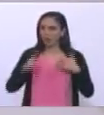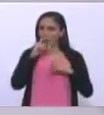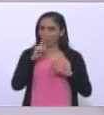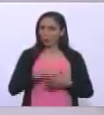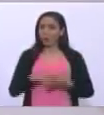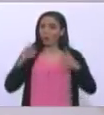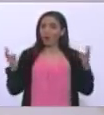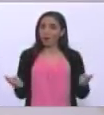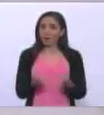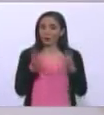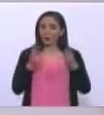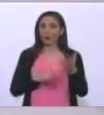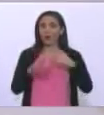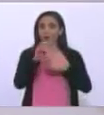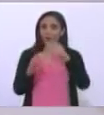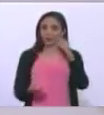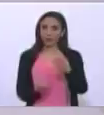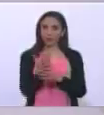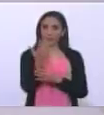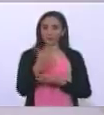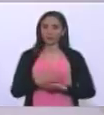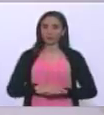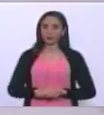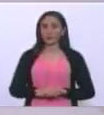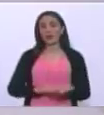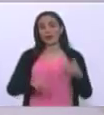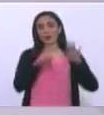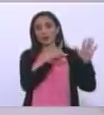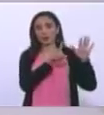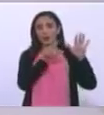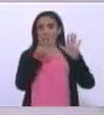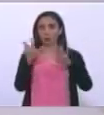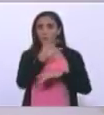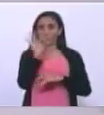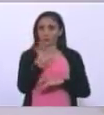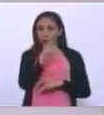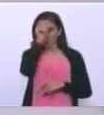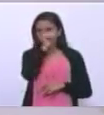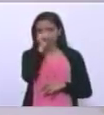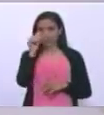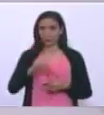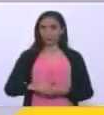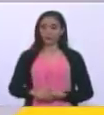su victoria contundente con el 68% de aceptación el día domingo.